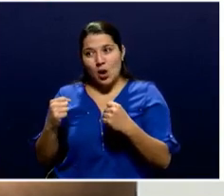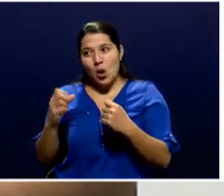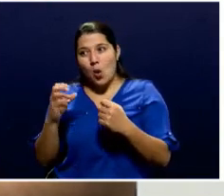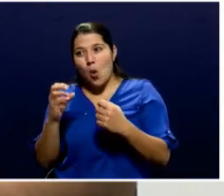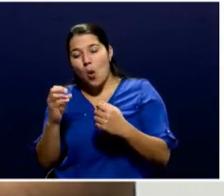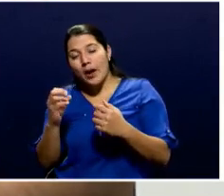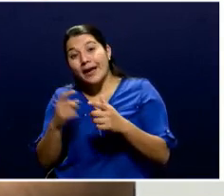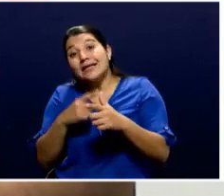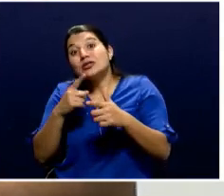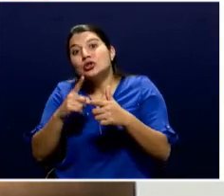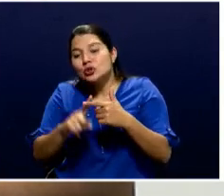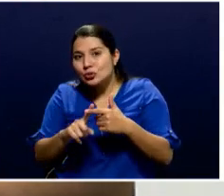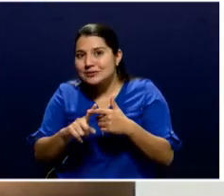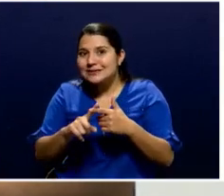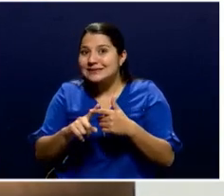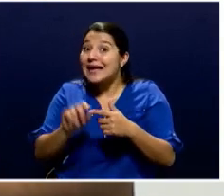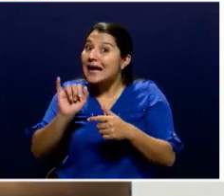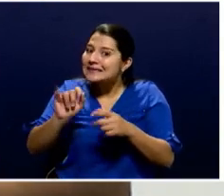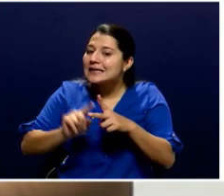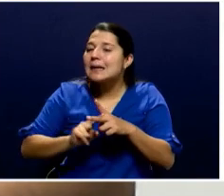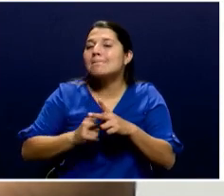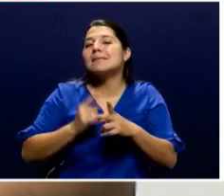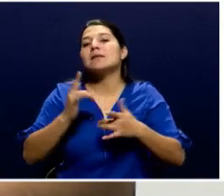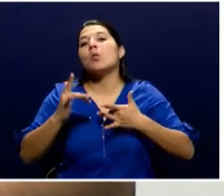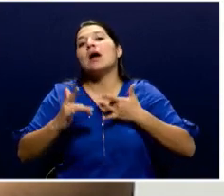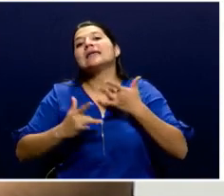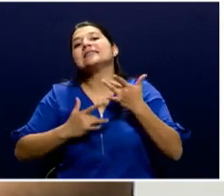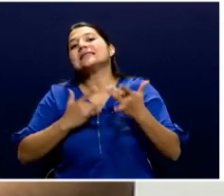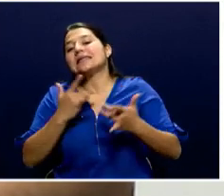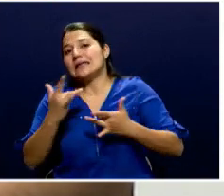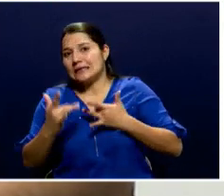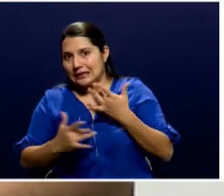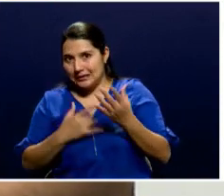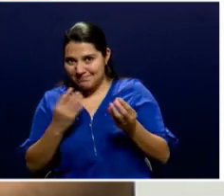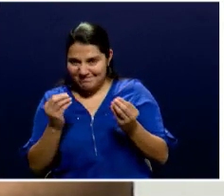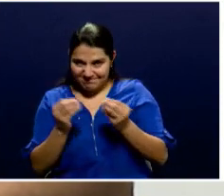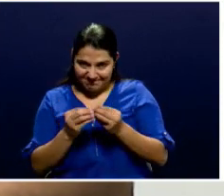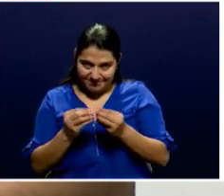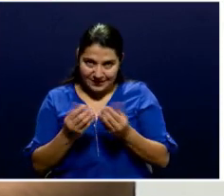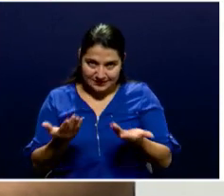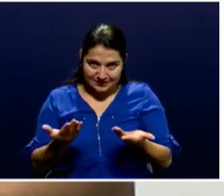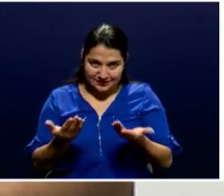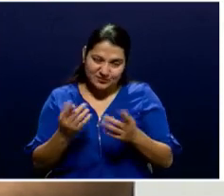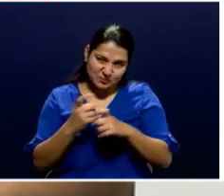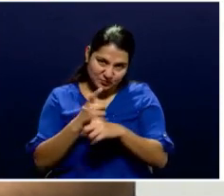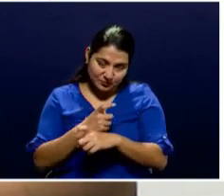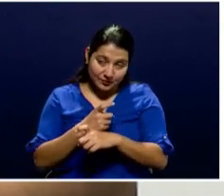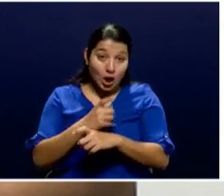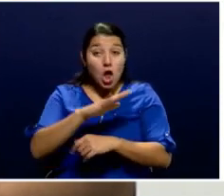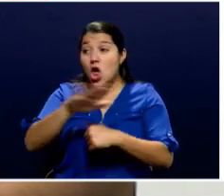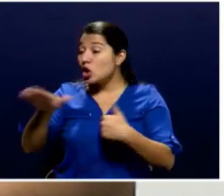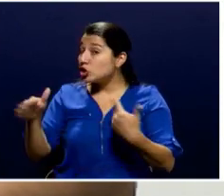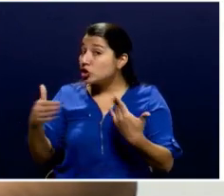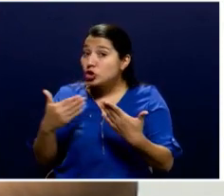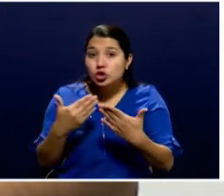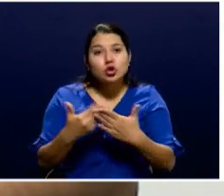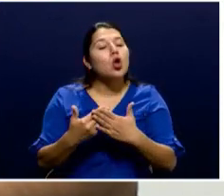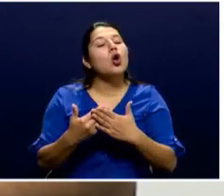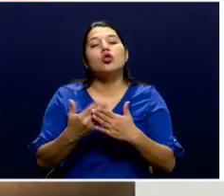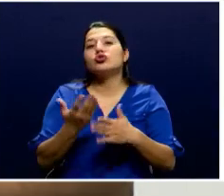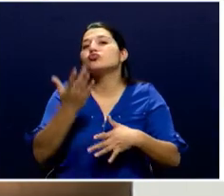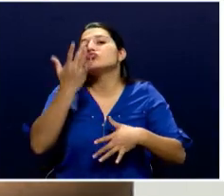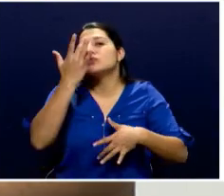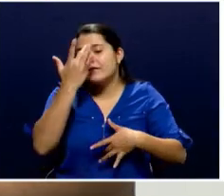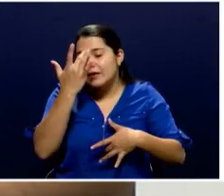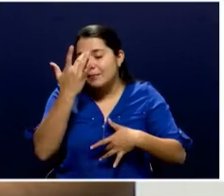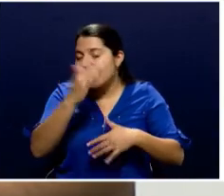adecuada, y así vamos a empezar a tener más complicaciones. Ok, todos nos vamos a enfermar, todos nos vamos a infectar,